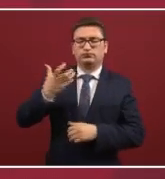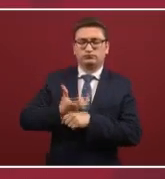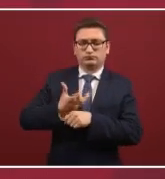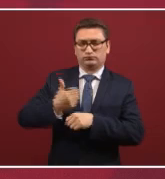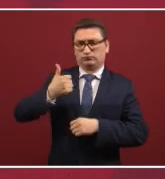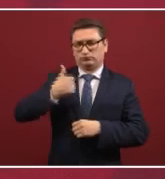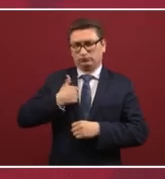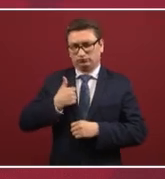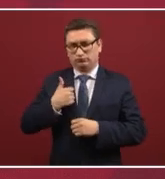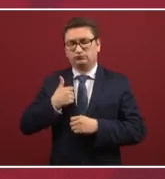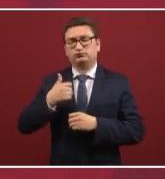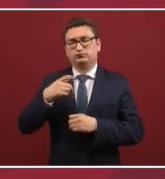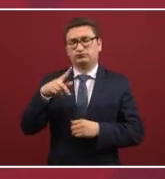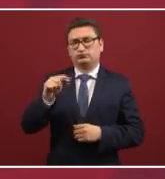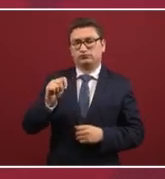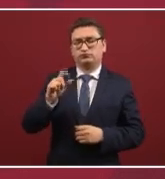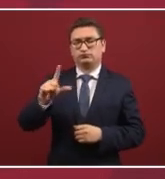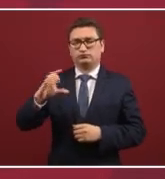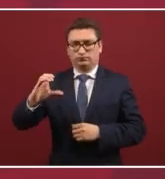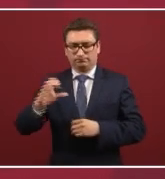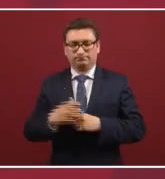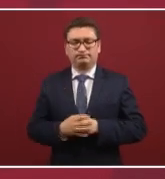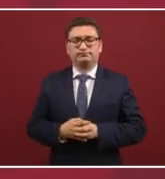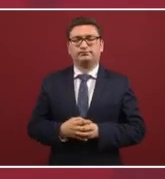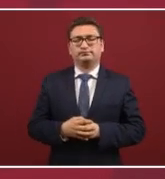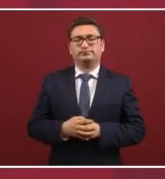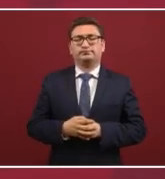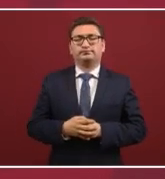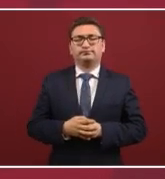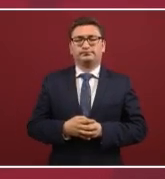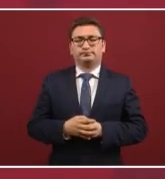Canadá. El día de hoy,